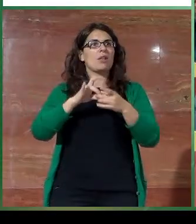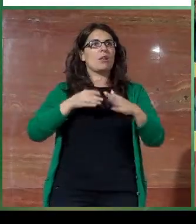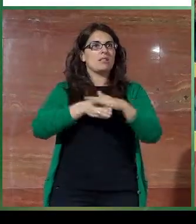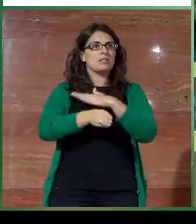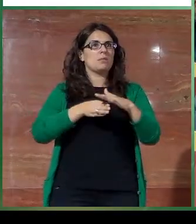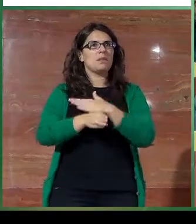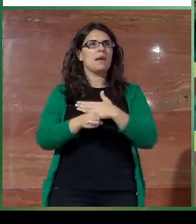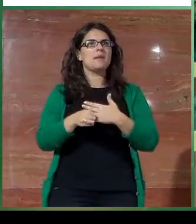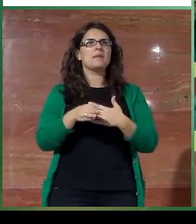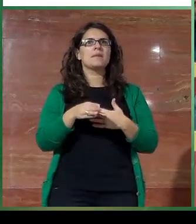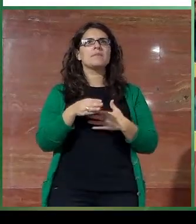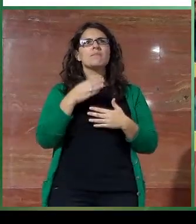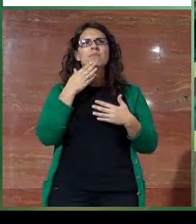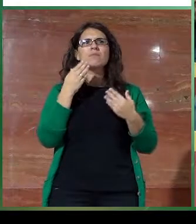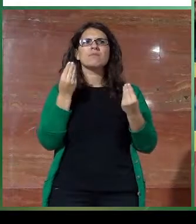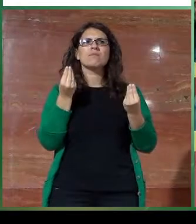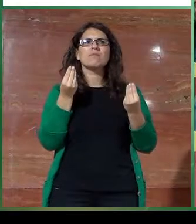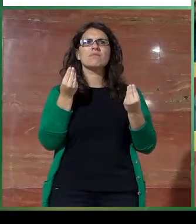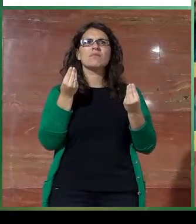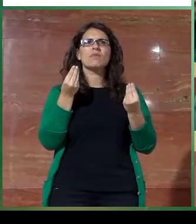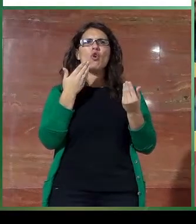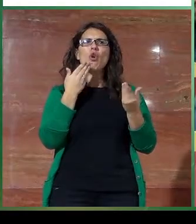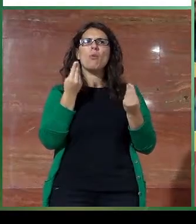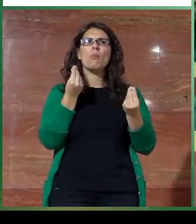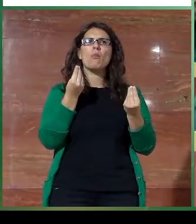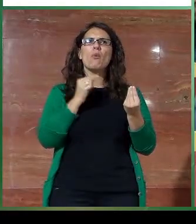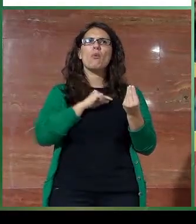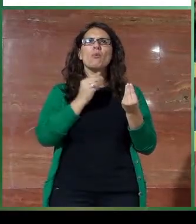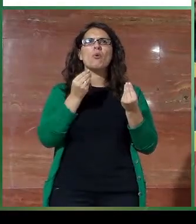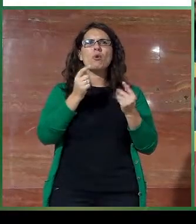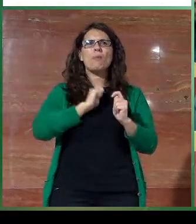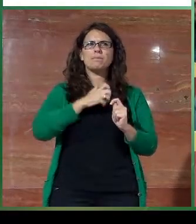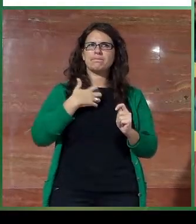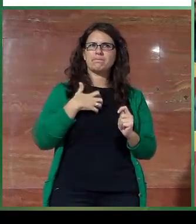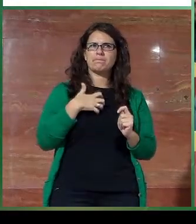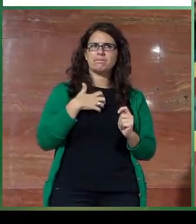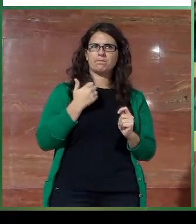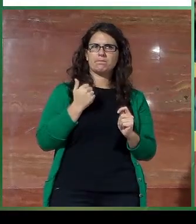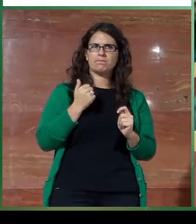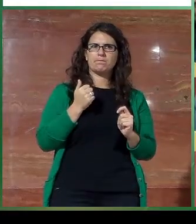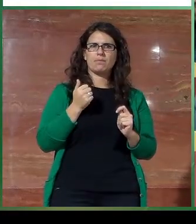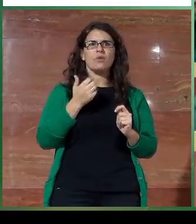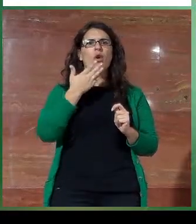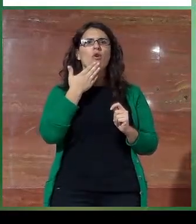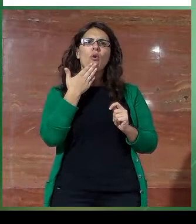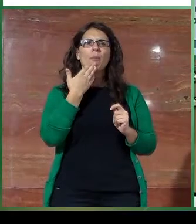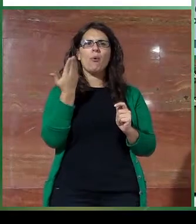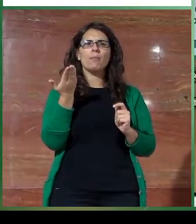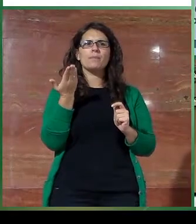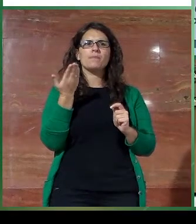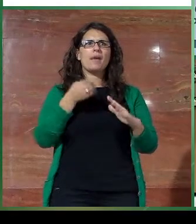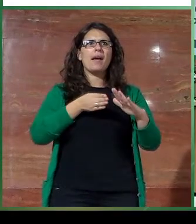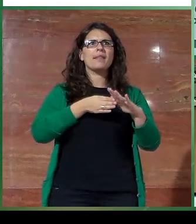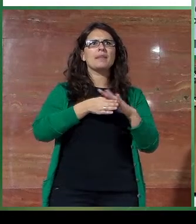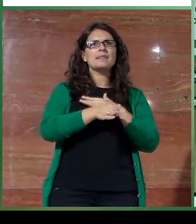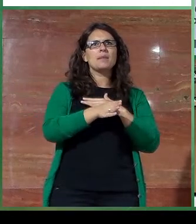como cierta pátina un poco casposilla. Da la sensación como que lo accesible no